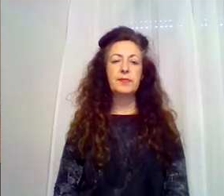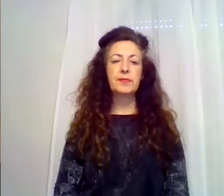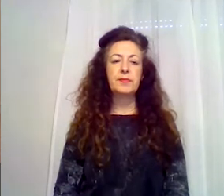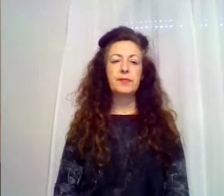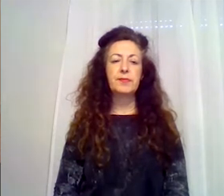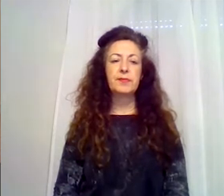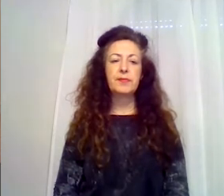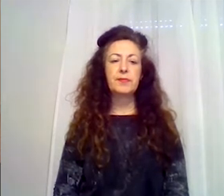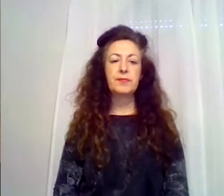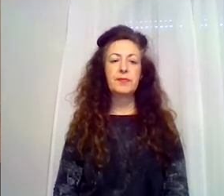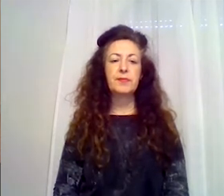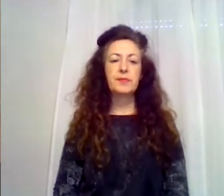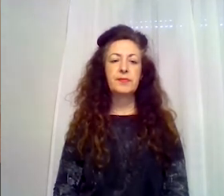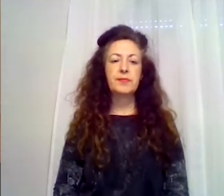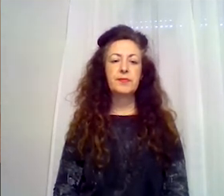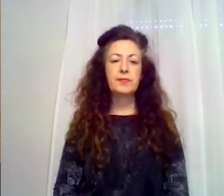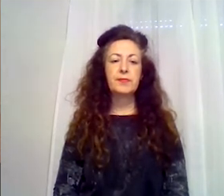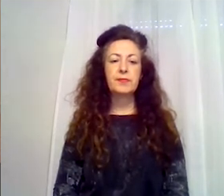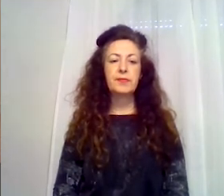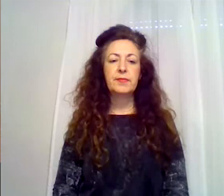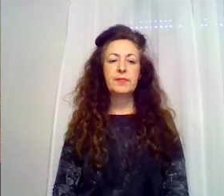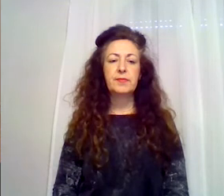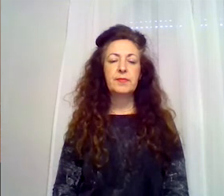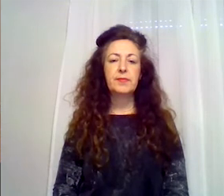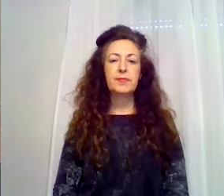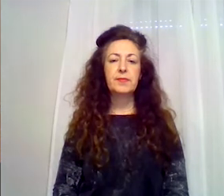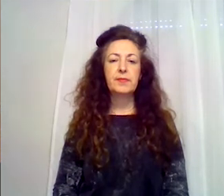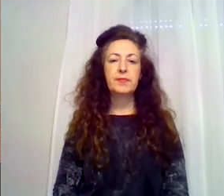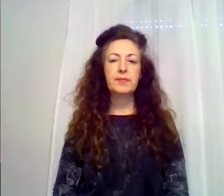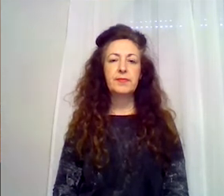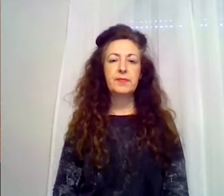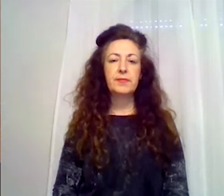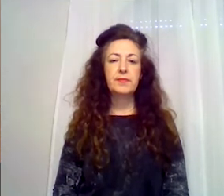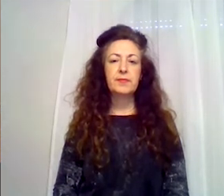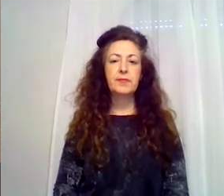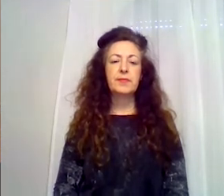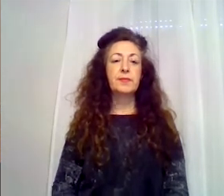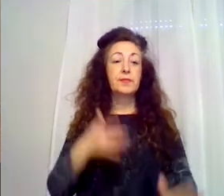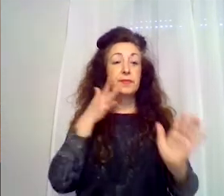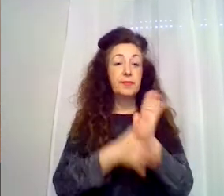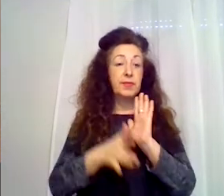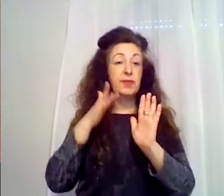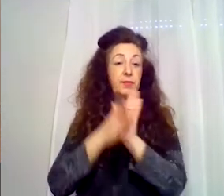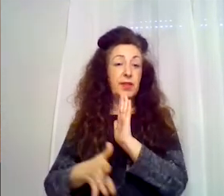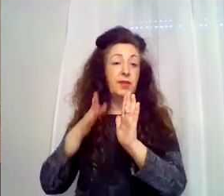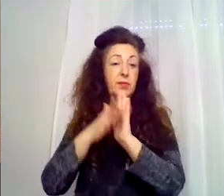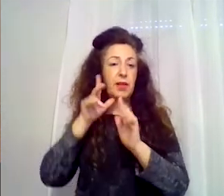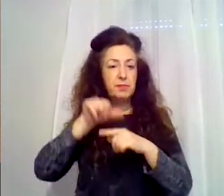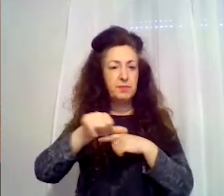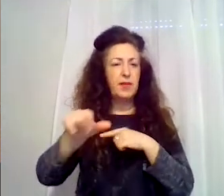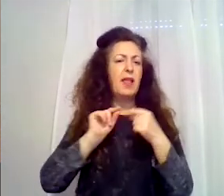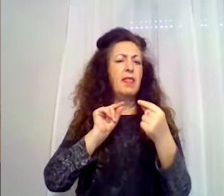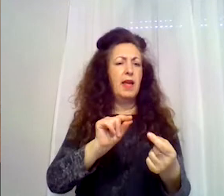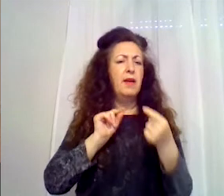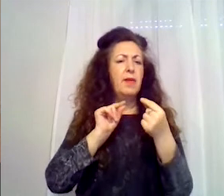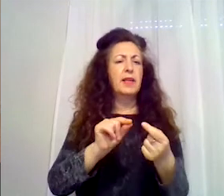los débitos mayores que los españoles tenemos con la Iglesia romana. La Iglesia romana nos hizo mucho daño y nosotros